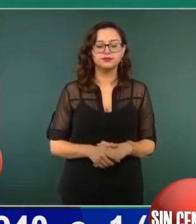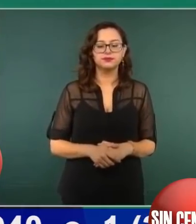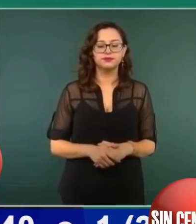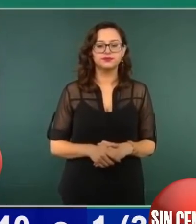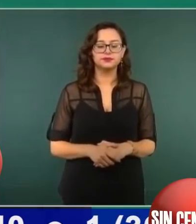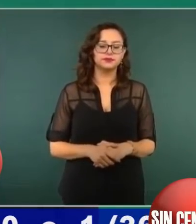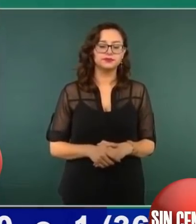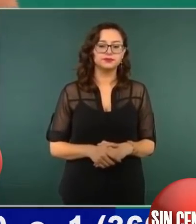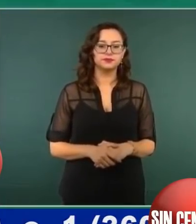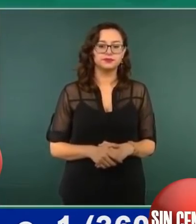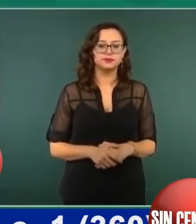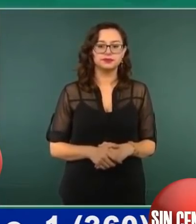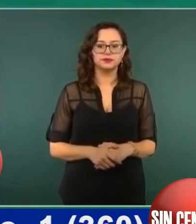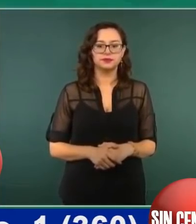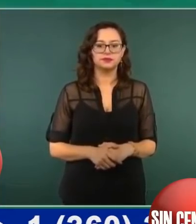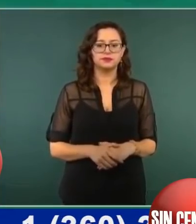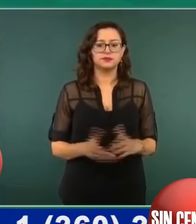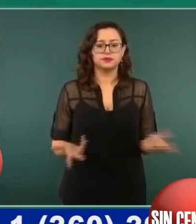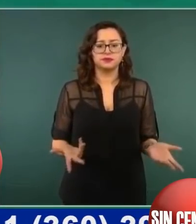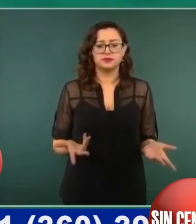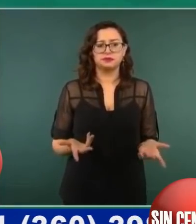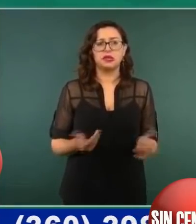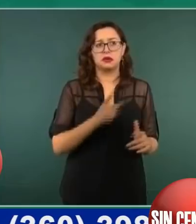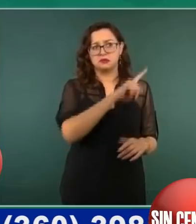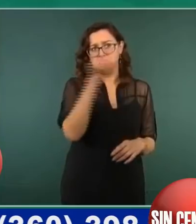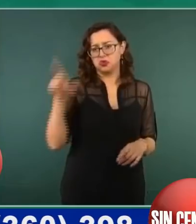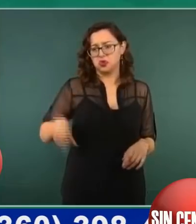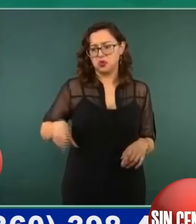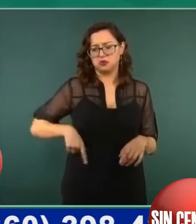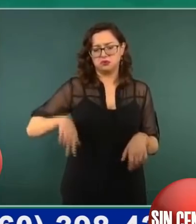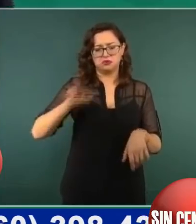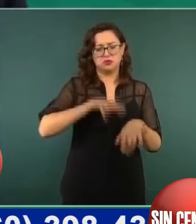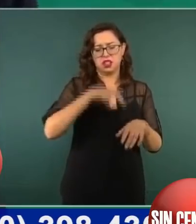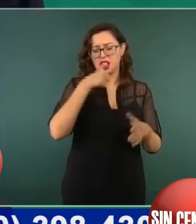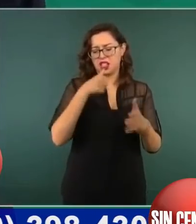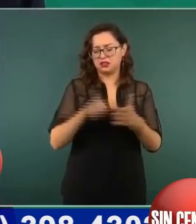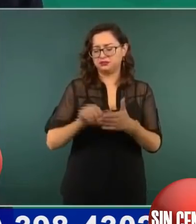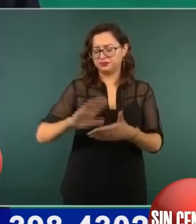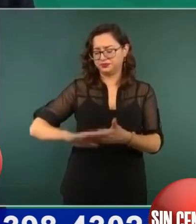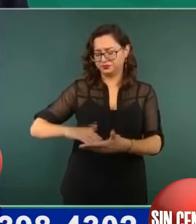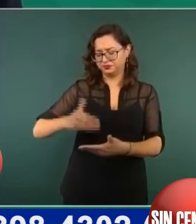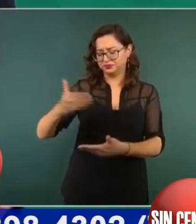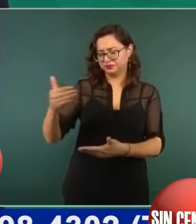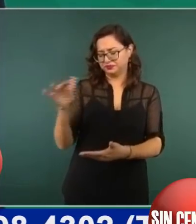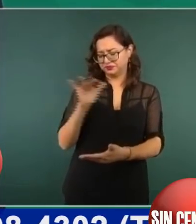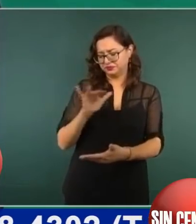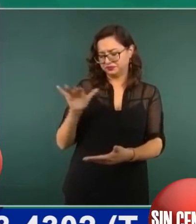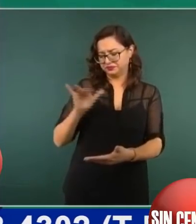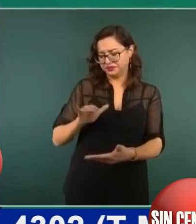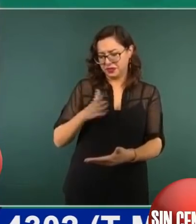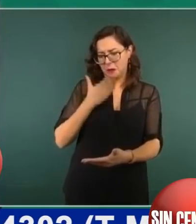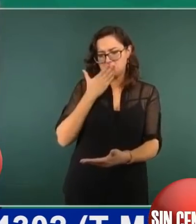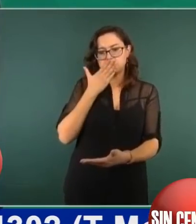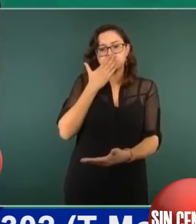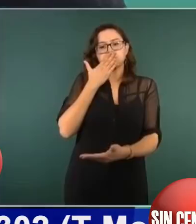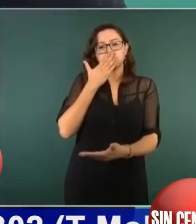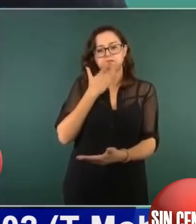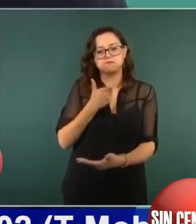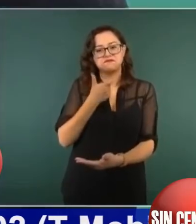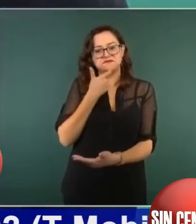Muchos de ellos seguramente leían las cartas y hasta se reían del